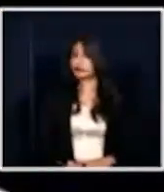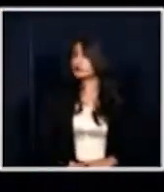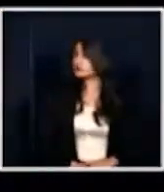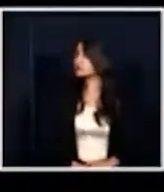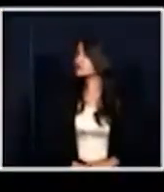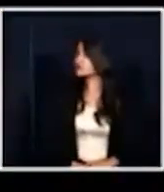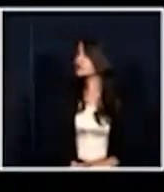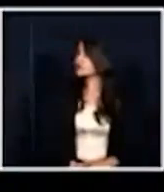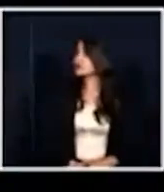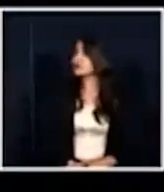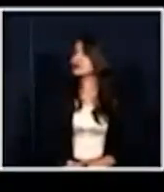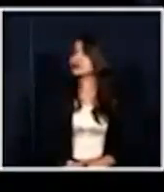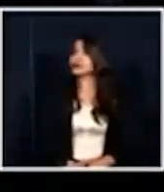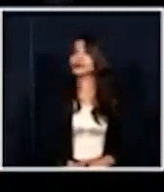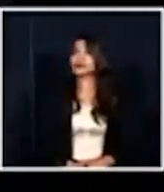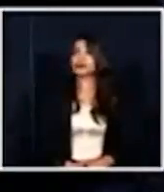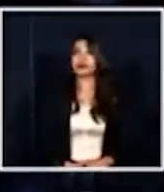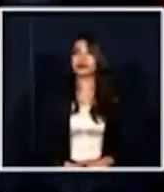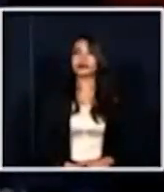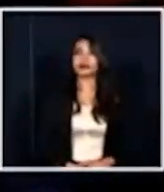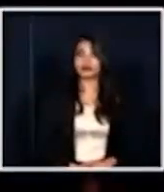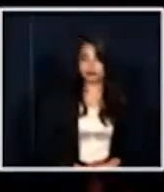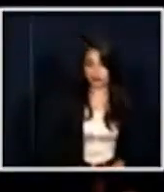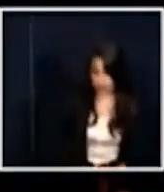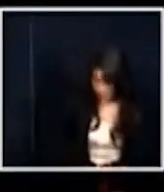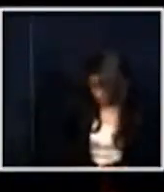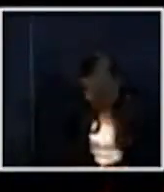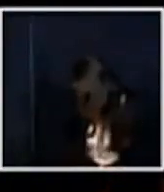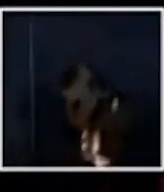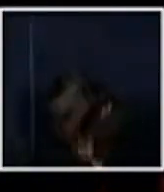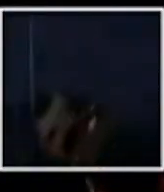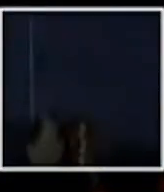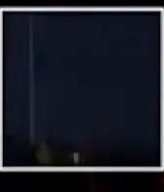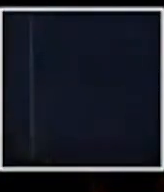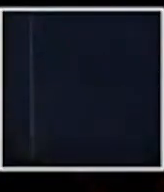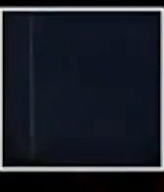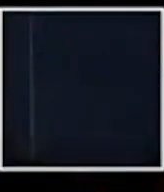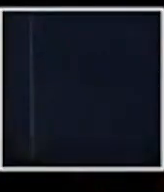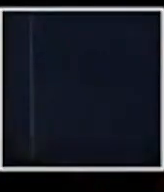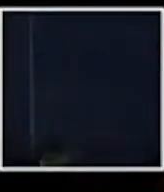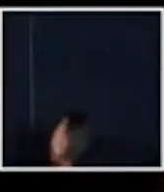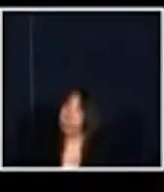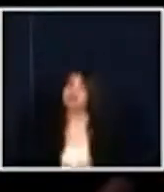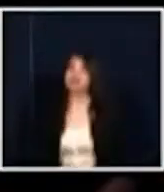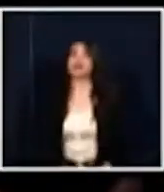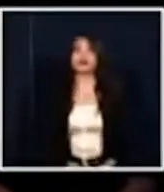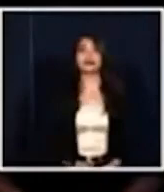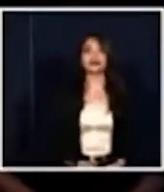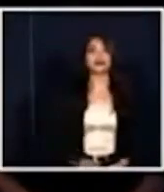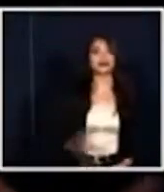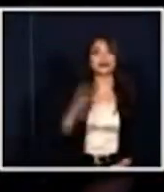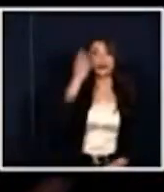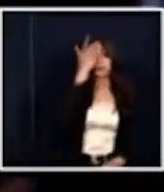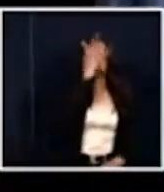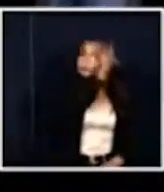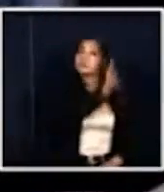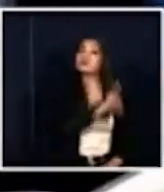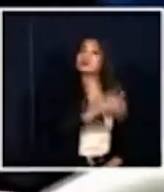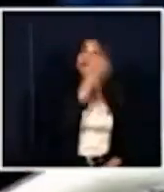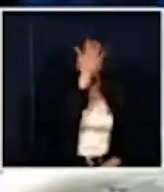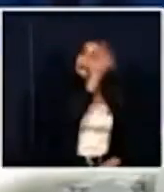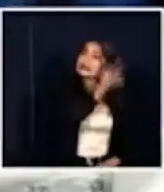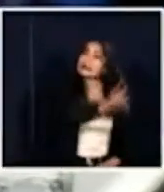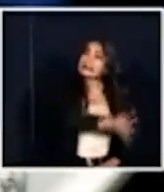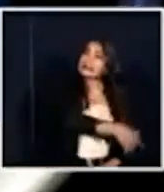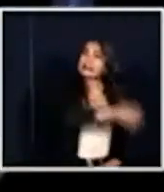del DIF fortalecer a la familia que es el núcleo principal de nuestra sociedad cuidar de la infancia la etapa más importante de todo ser